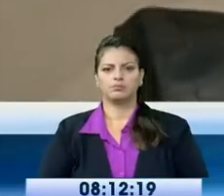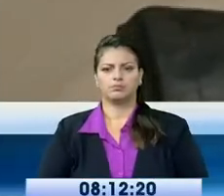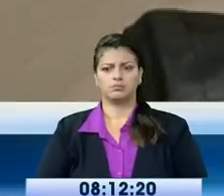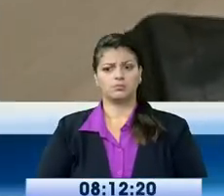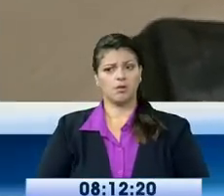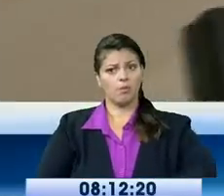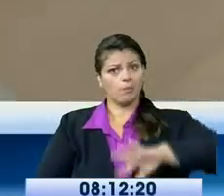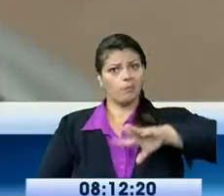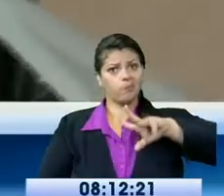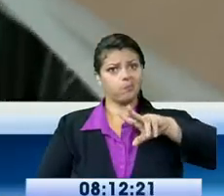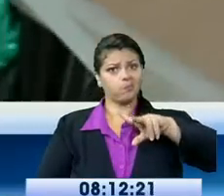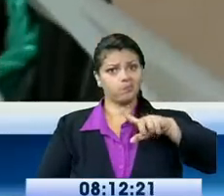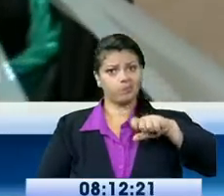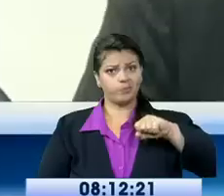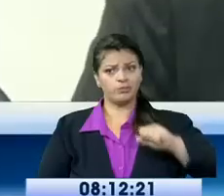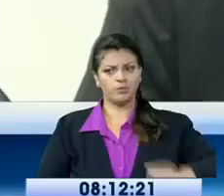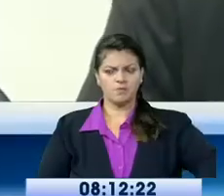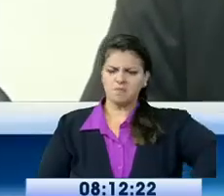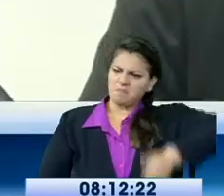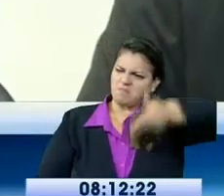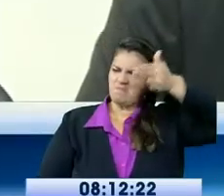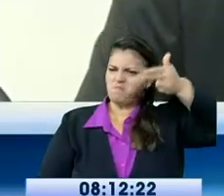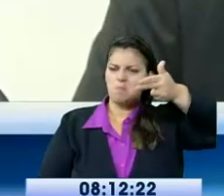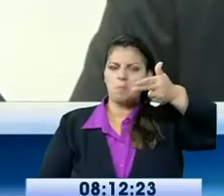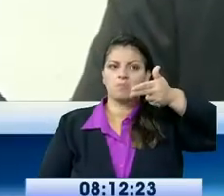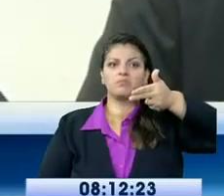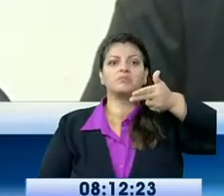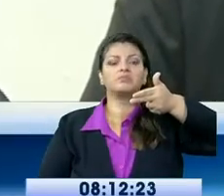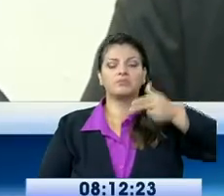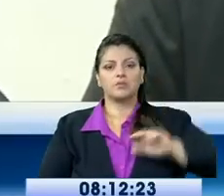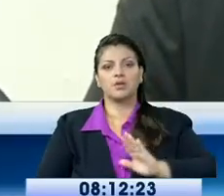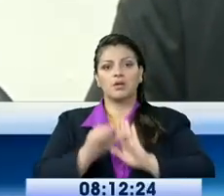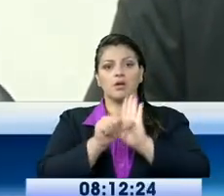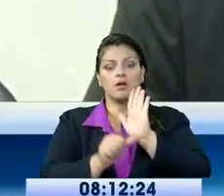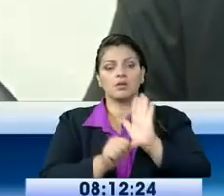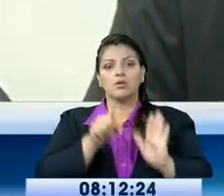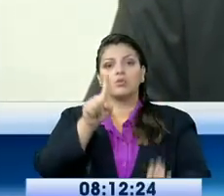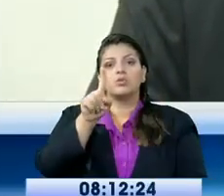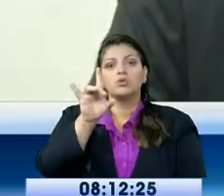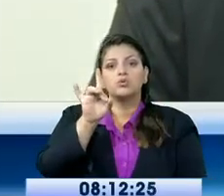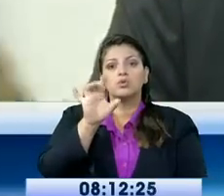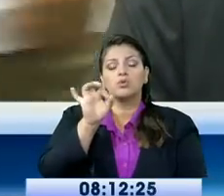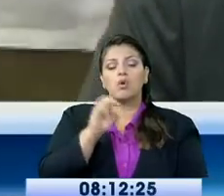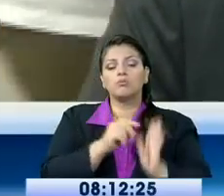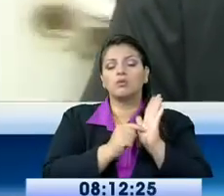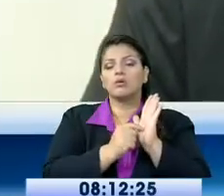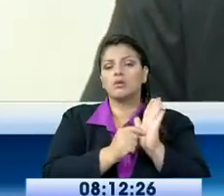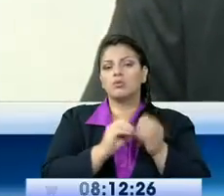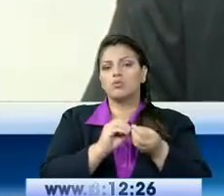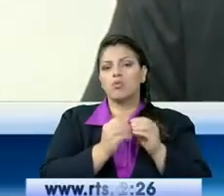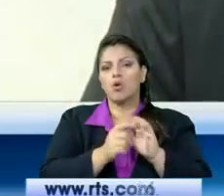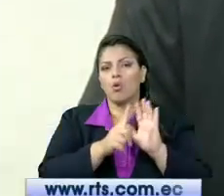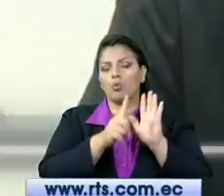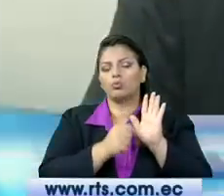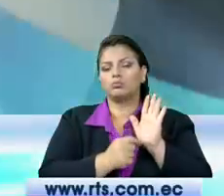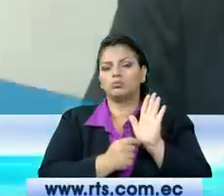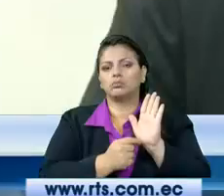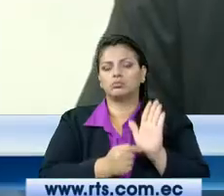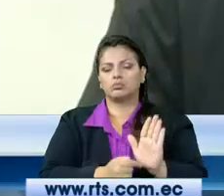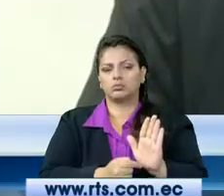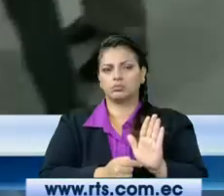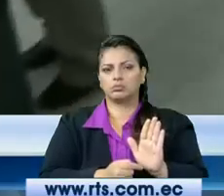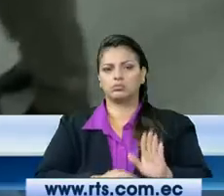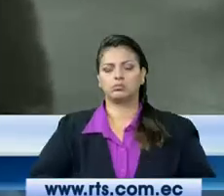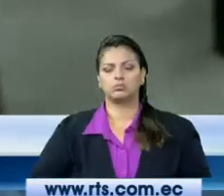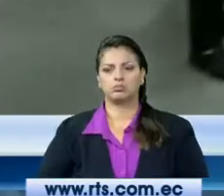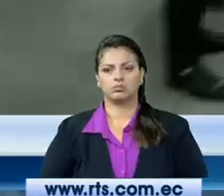robo calificado, tipificado, reprimido en el artículo 189, primer inciso del Código Orgánico Integral Penal, lo